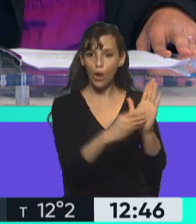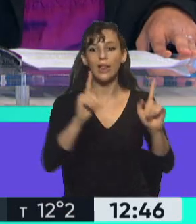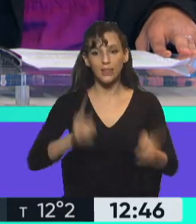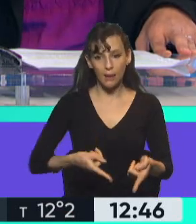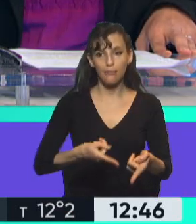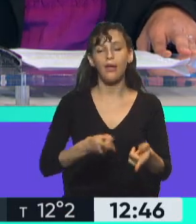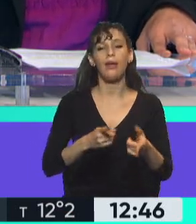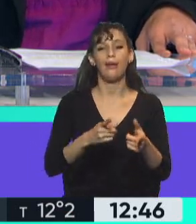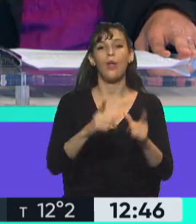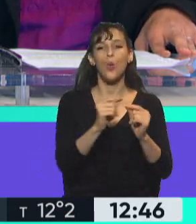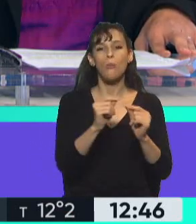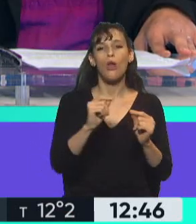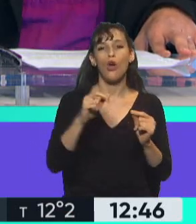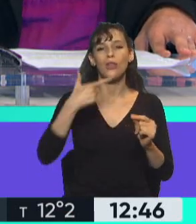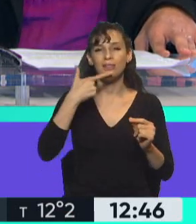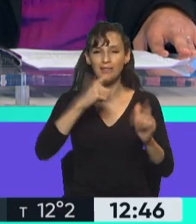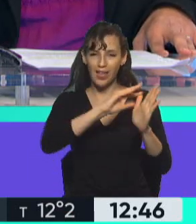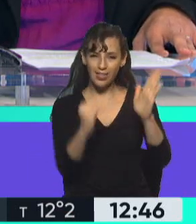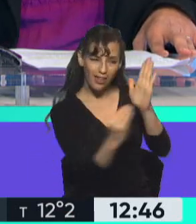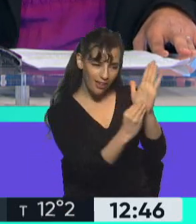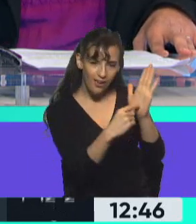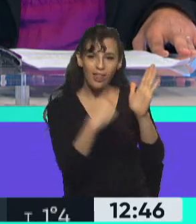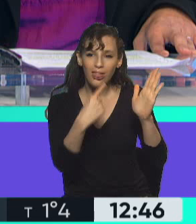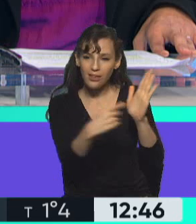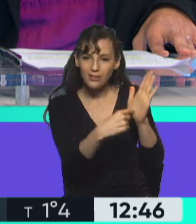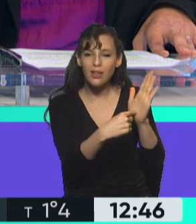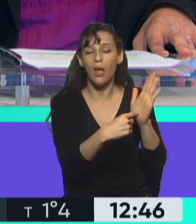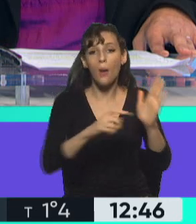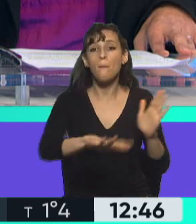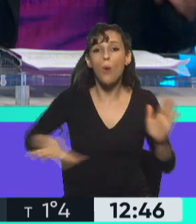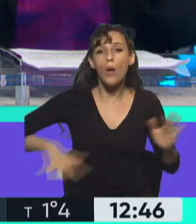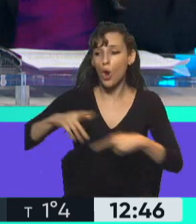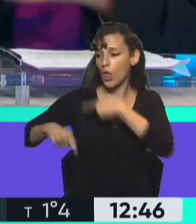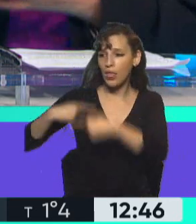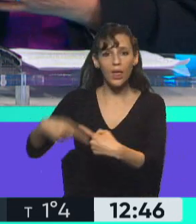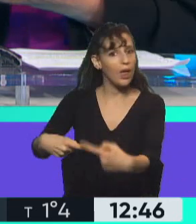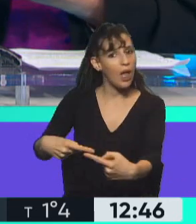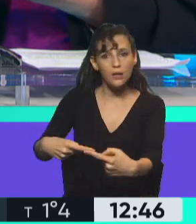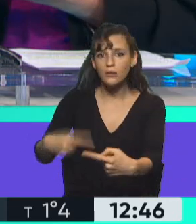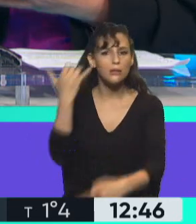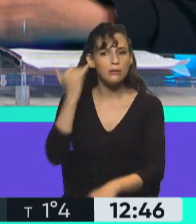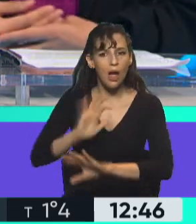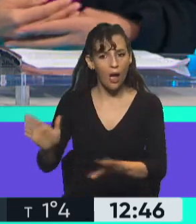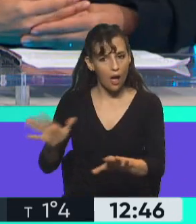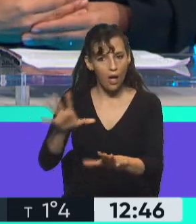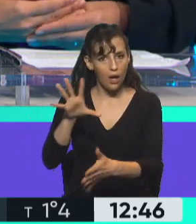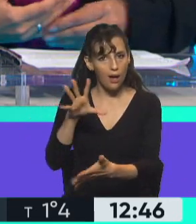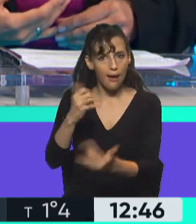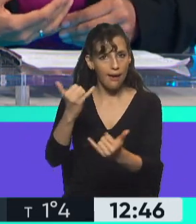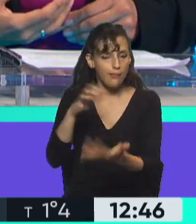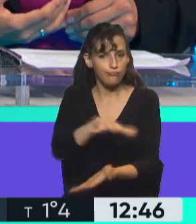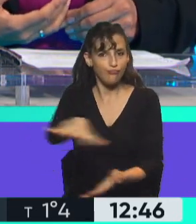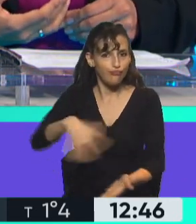inciso 17, que reconoce la preexistencia de los pueblos indígenas a la conformación del Estado argentino. Bueno, se ha dado vuelta, ¿no?